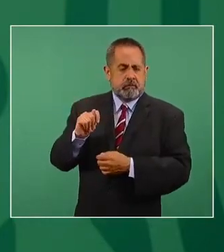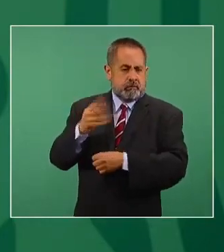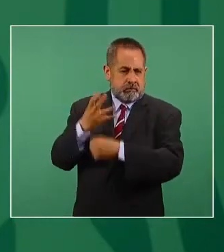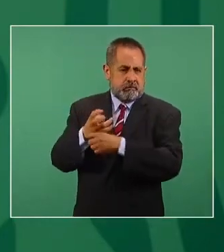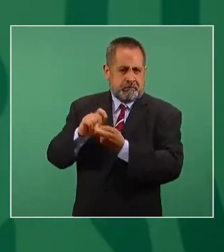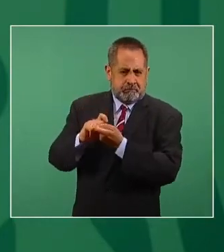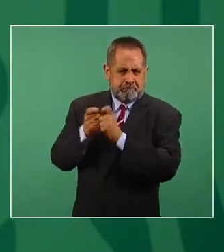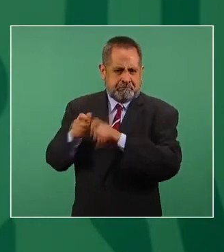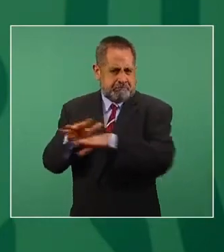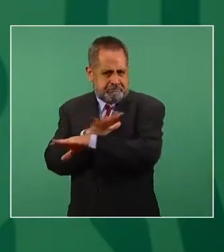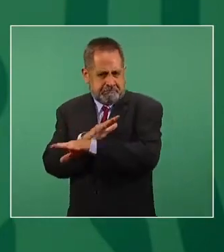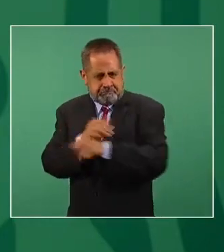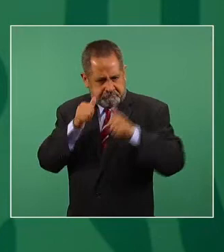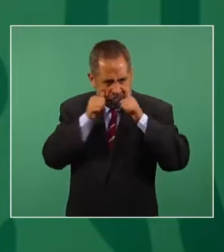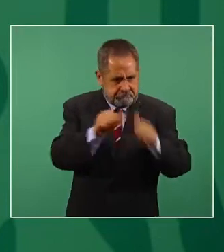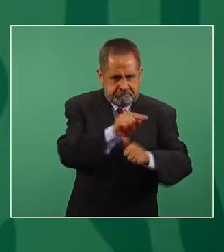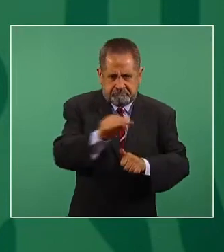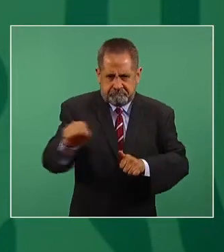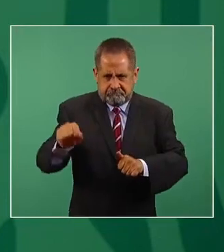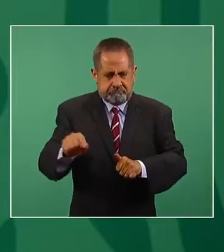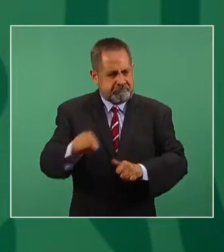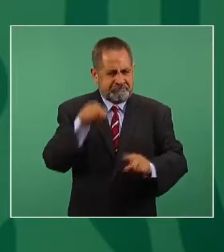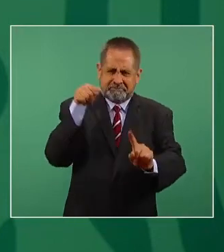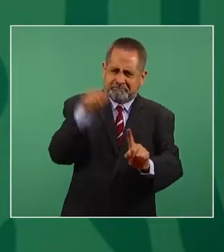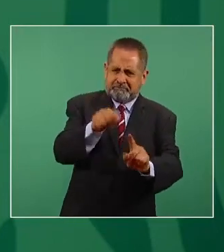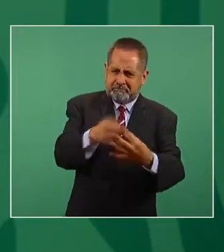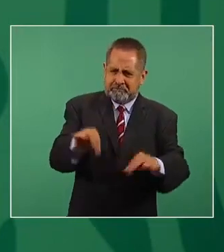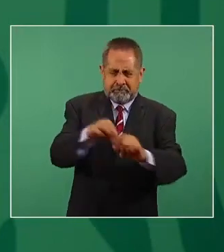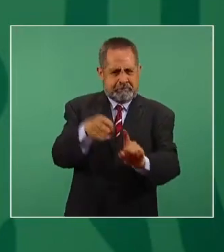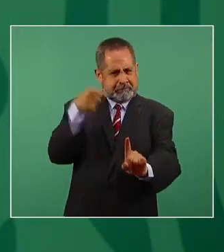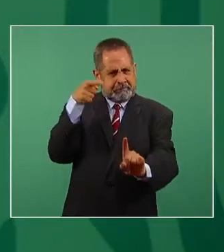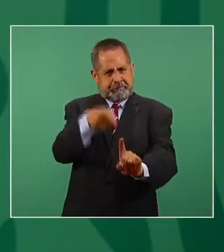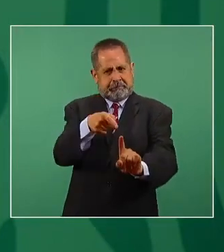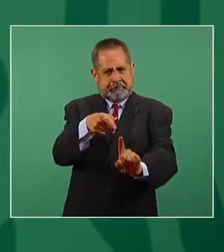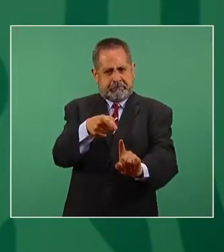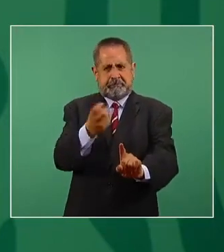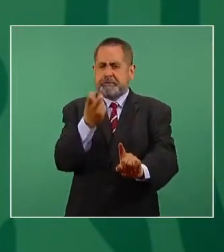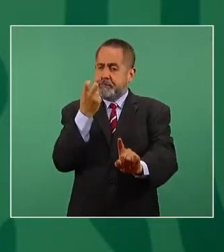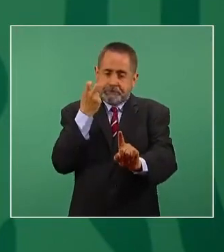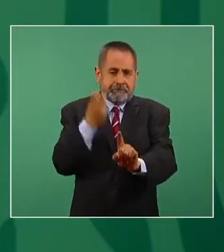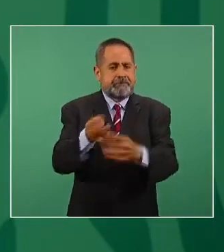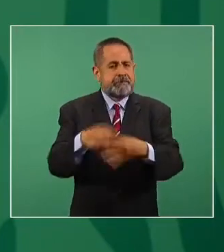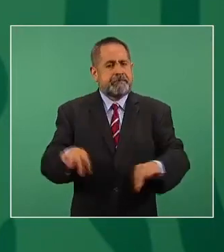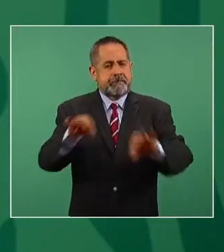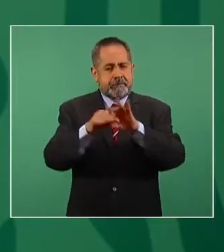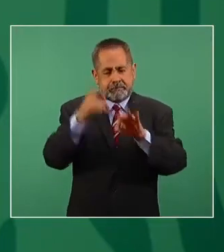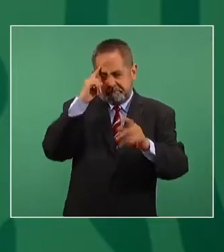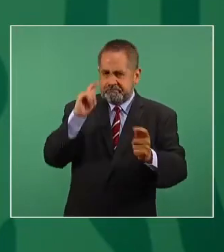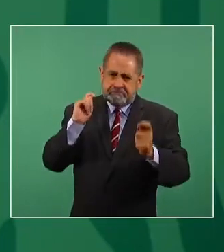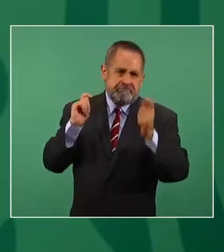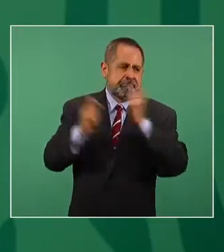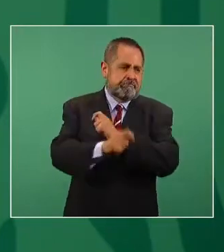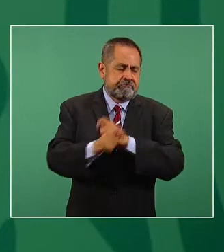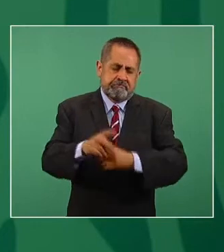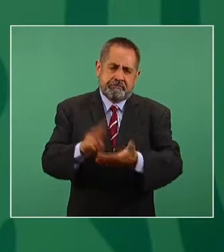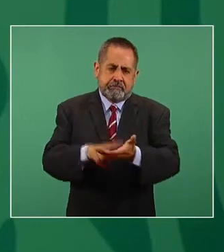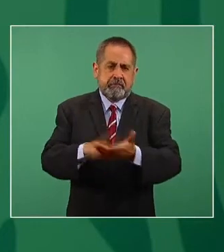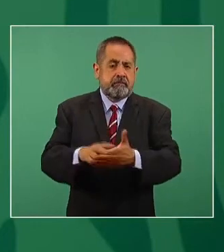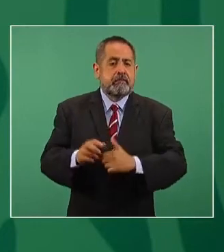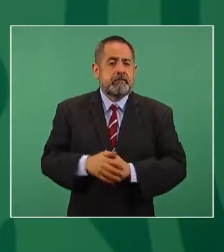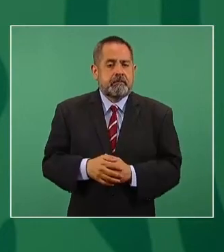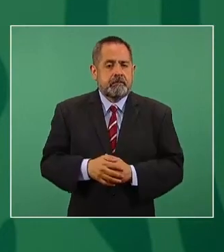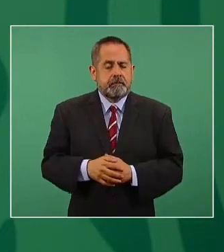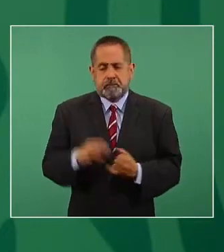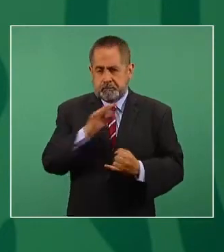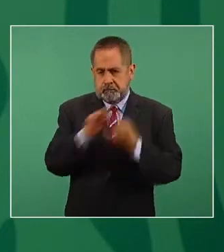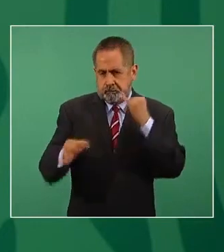transformación. Ponerlas en el centro de la transformación es en sí mismo un cambio sustancial. Por